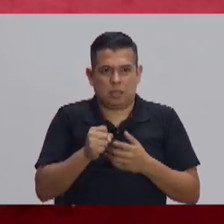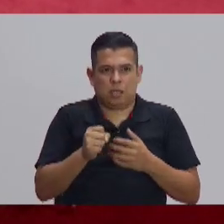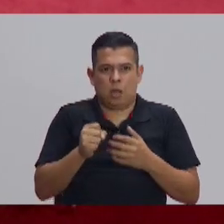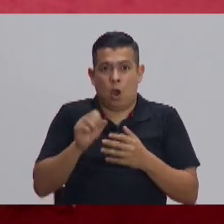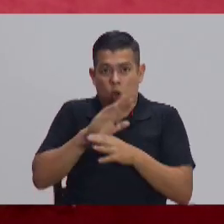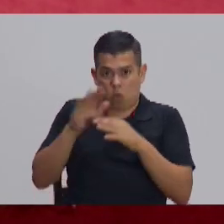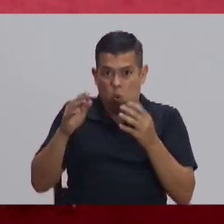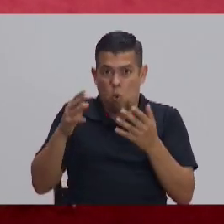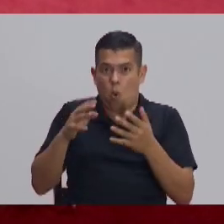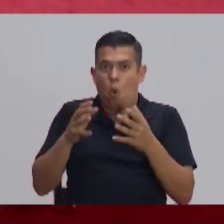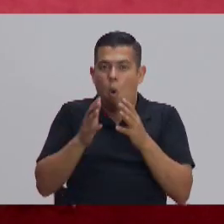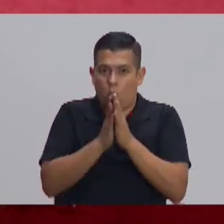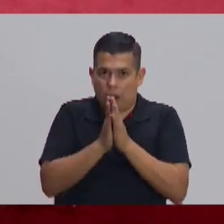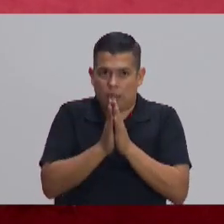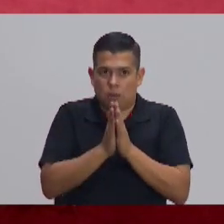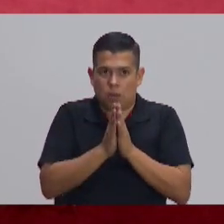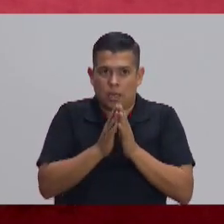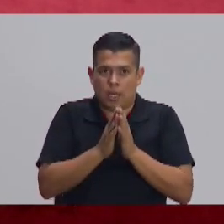está hablando